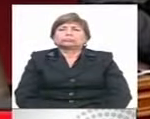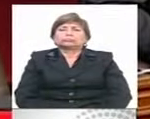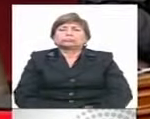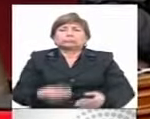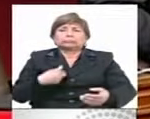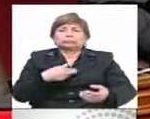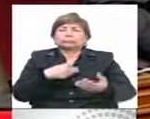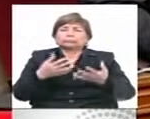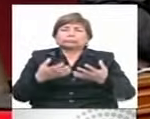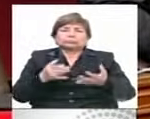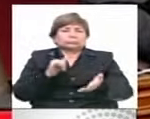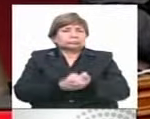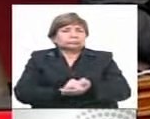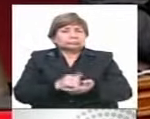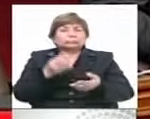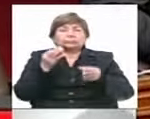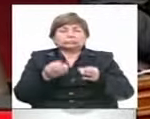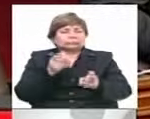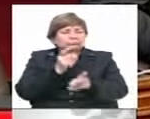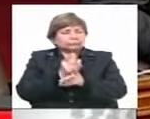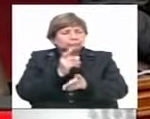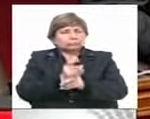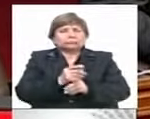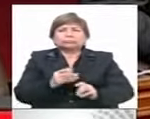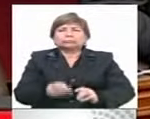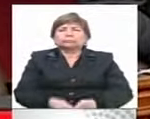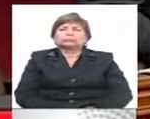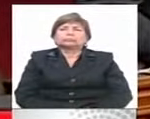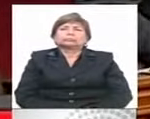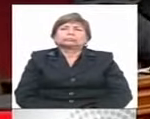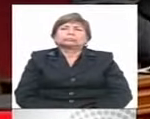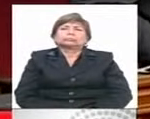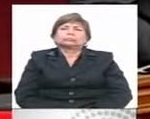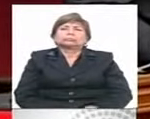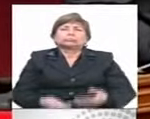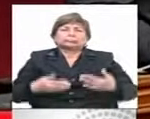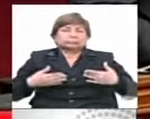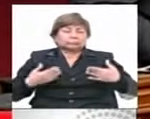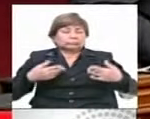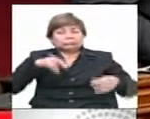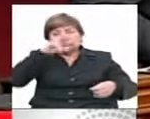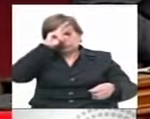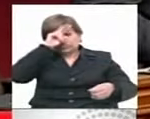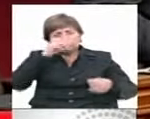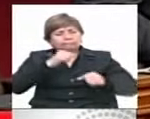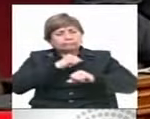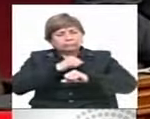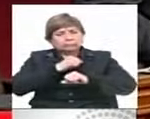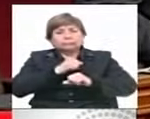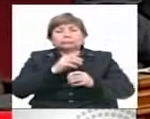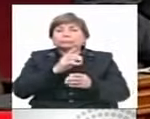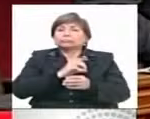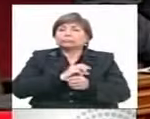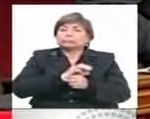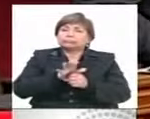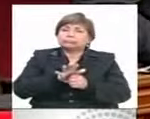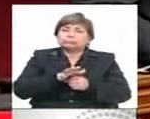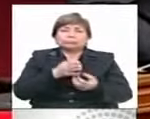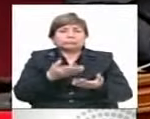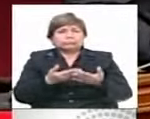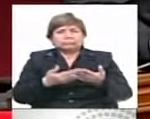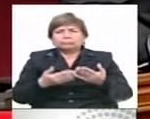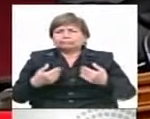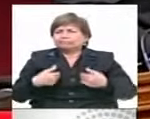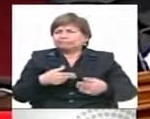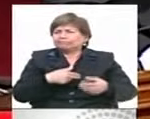queremos y creemos firmemente en la libertad. Podemos Perú es defensor de la democracia y luchará